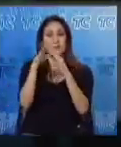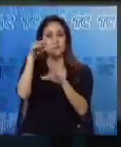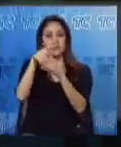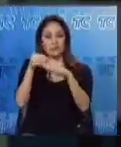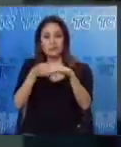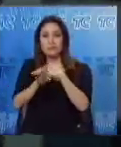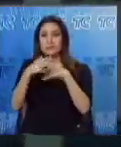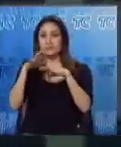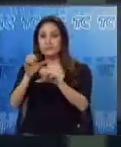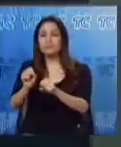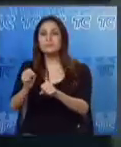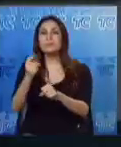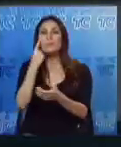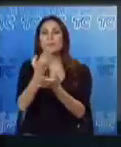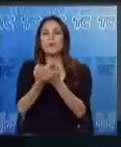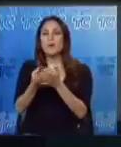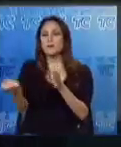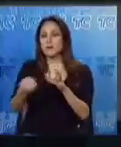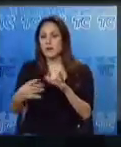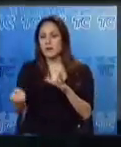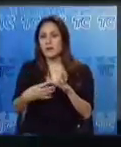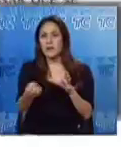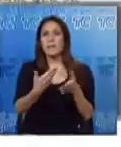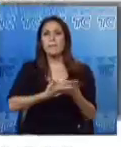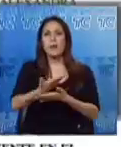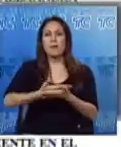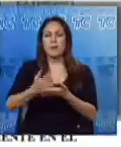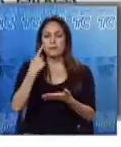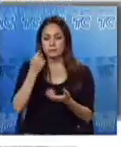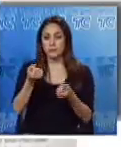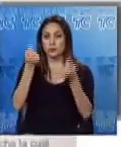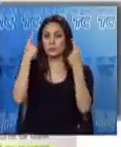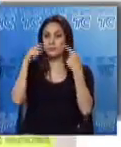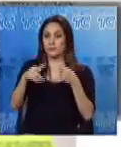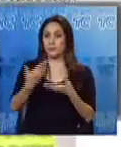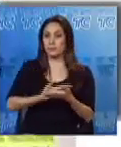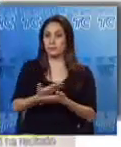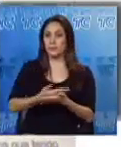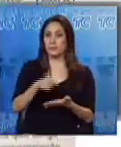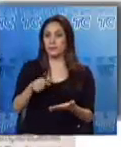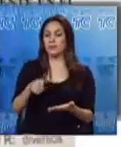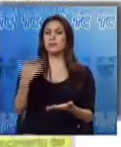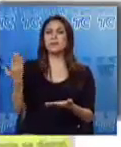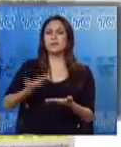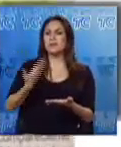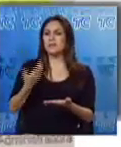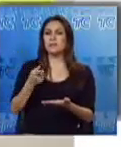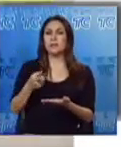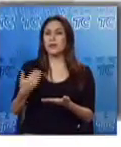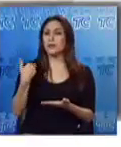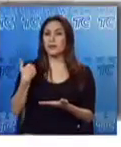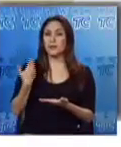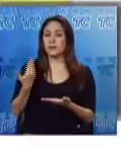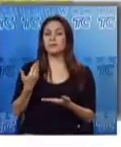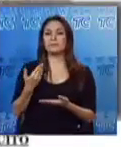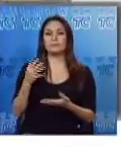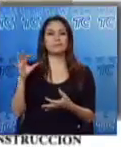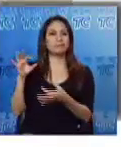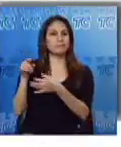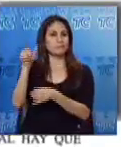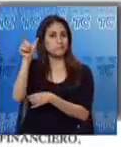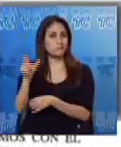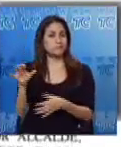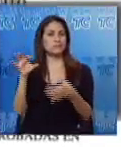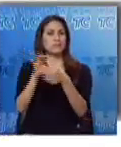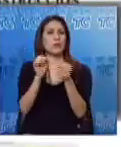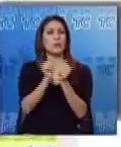Rodas, detenido por un delito de defraudación tributaria, en su casa aparentemente se encontraron documentos que revelarían que mantenía una estrecha relación con